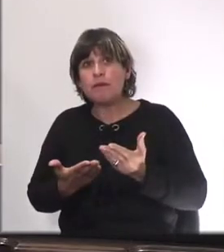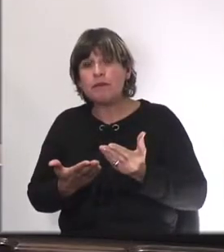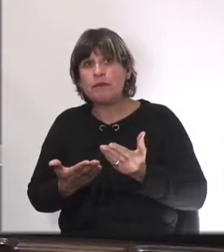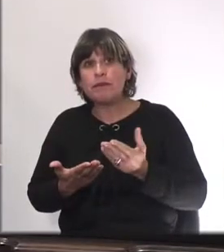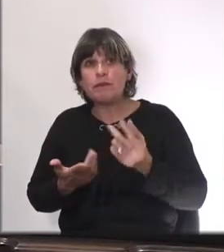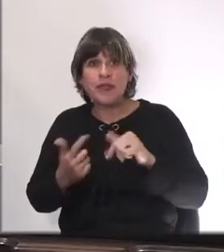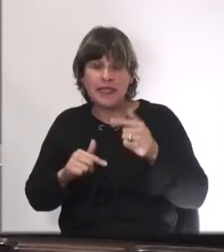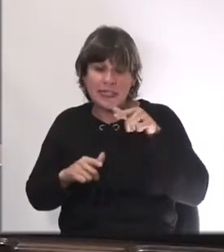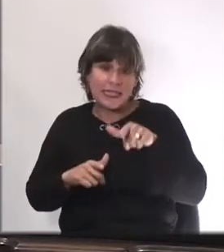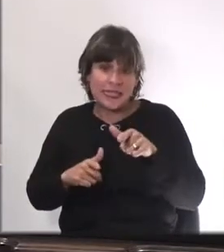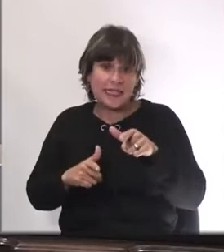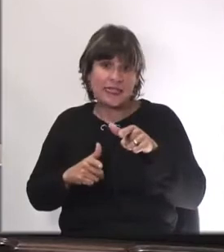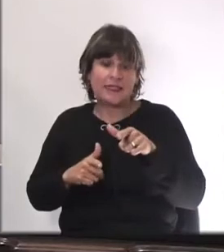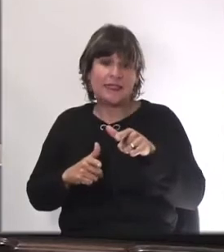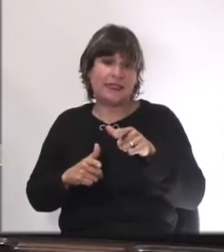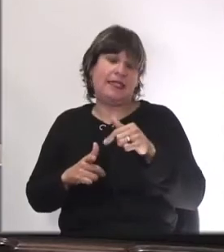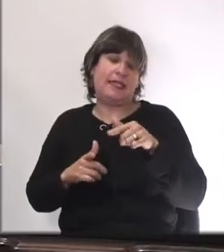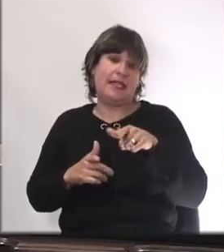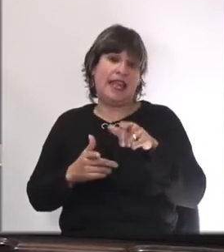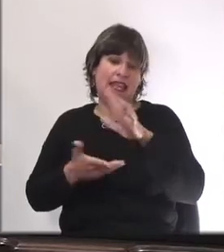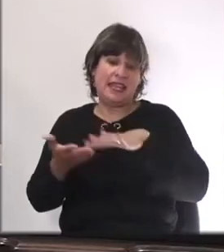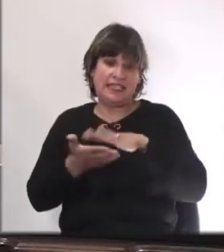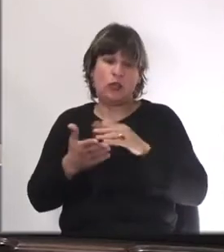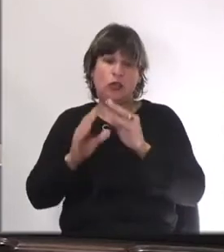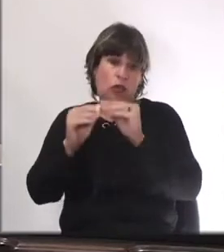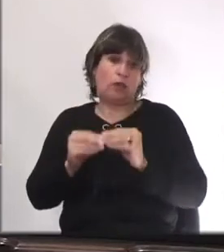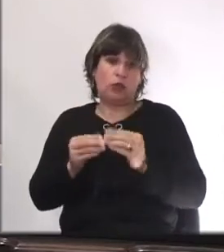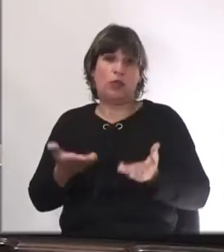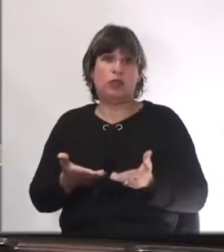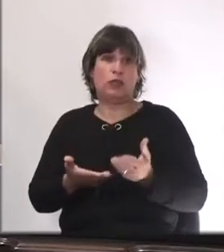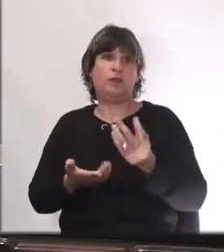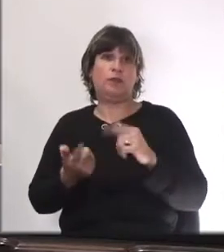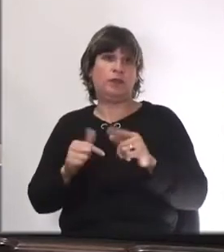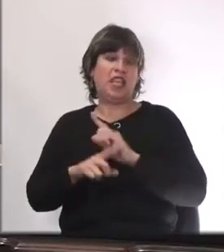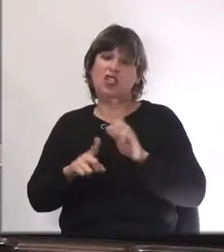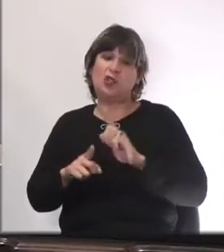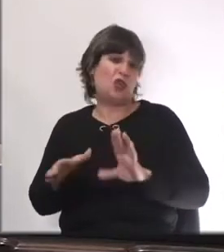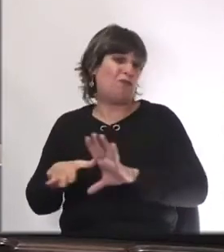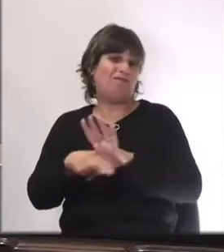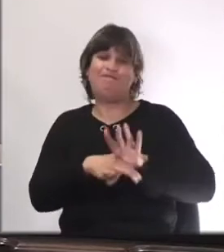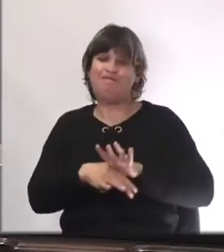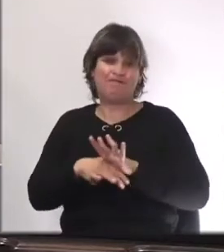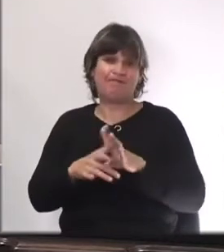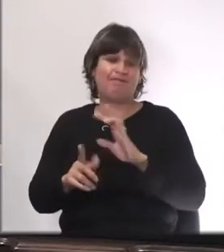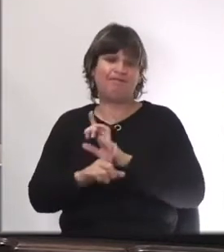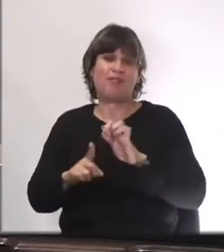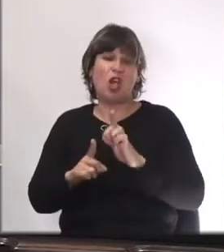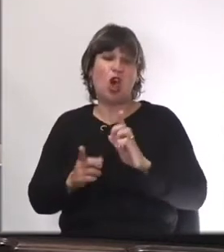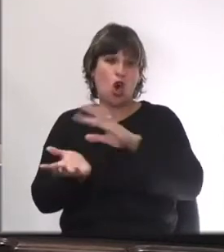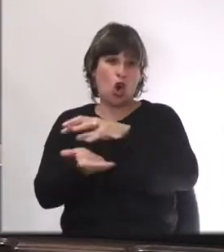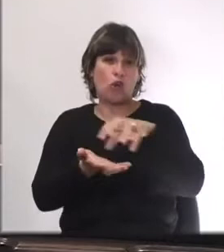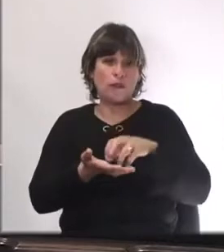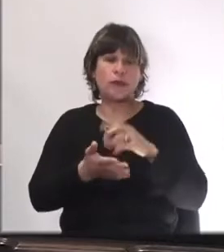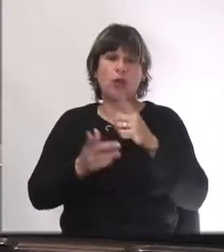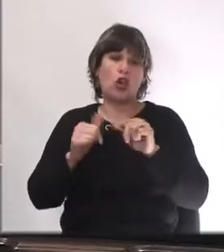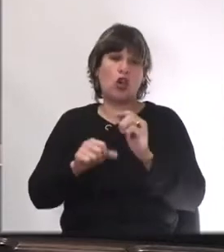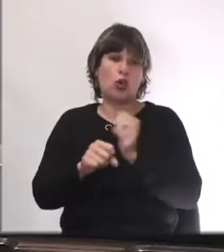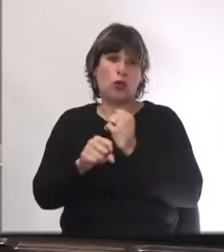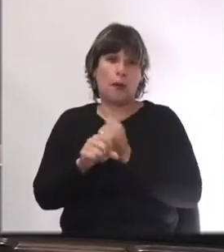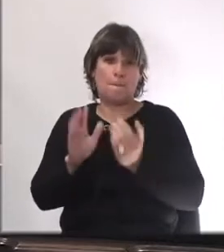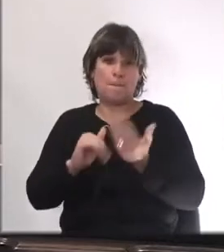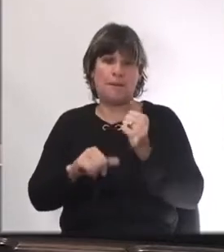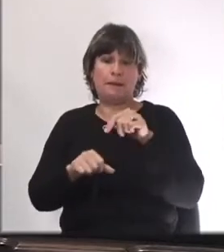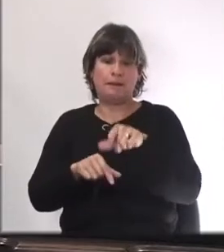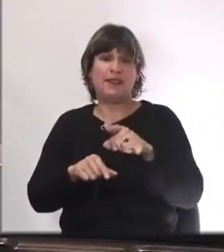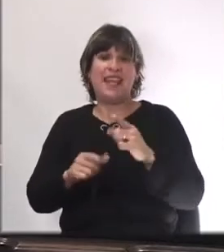a suceder en ocasión del presupuesto. Y eso, de vuelta, no se condice tampoco con los sectores que están siendo más dinámicos en la